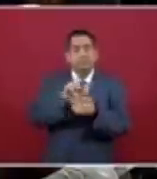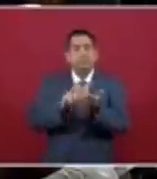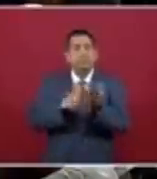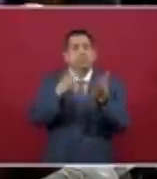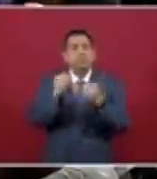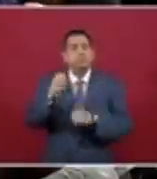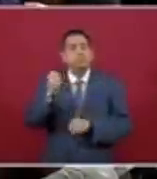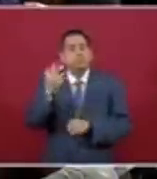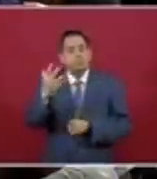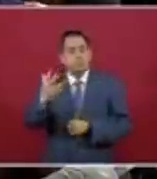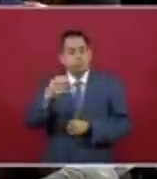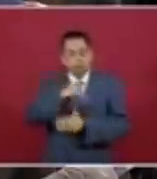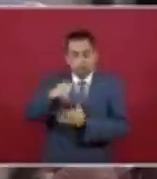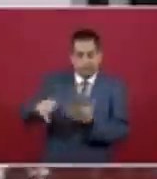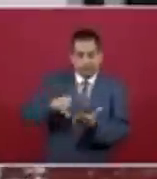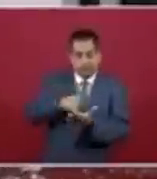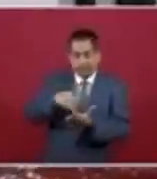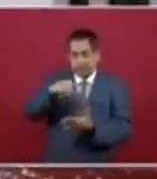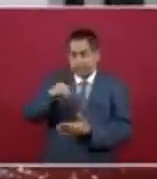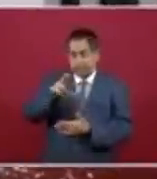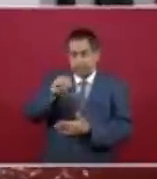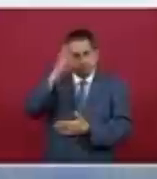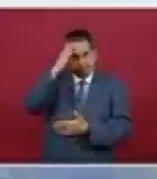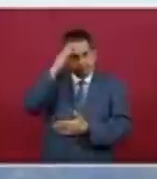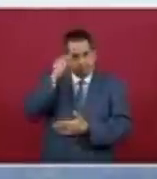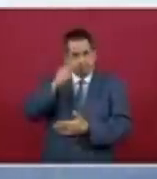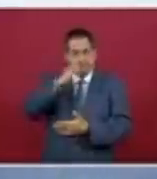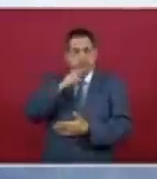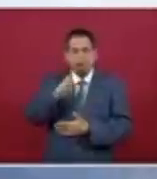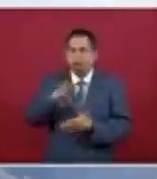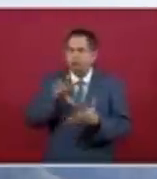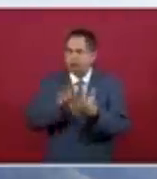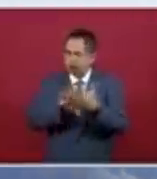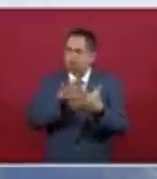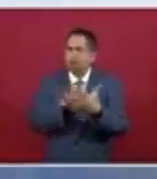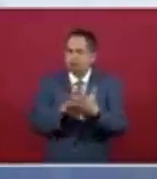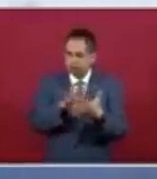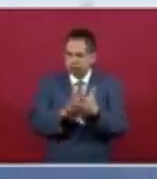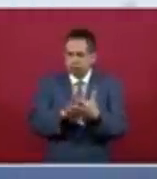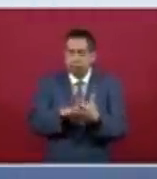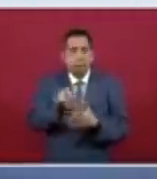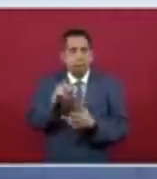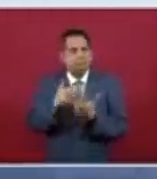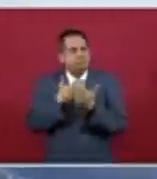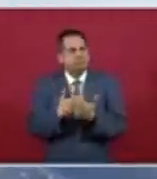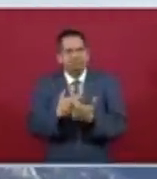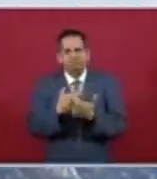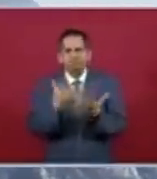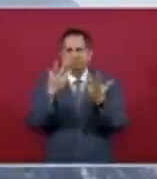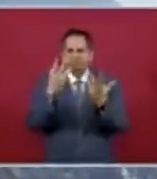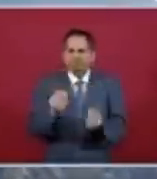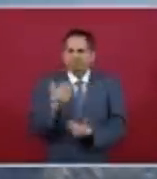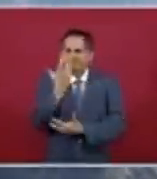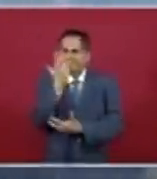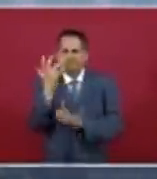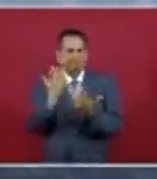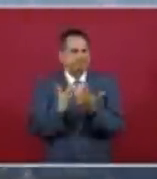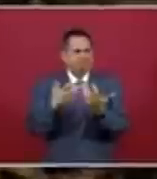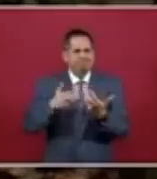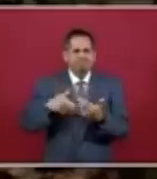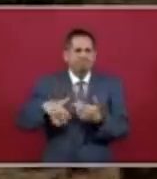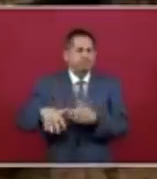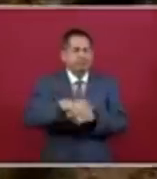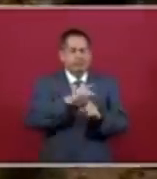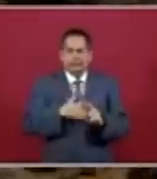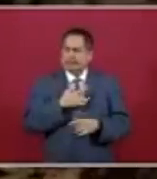María Madre ha sido un centro penitenciario, pero la riqueza ambiental de este territorio insular invita a revalorarlo como